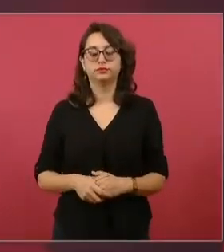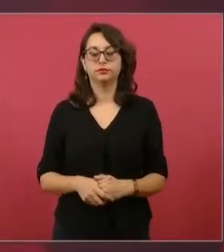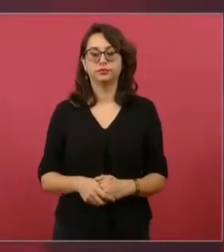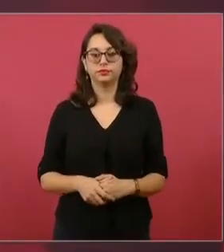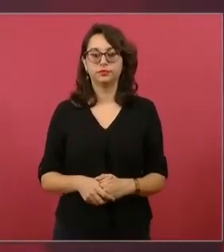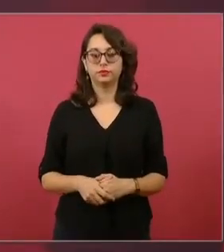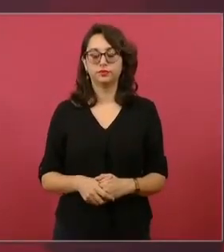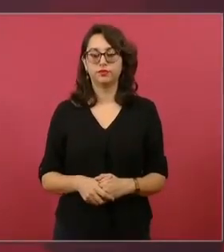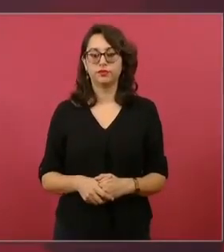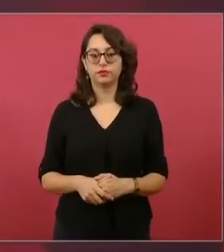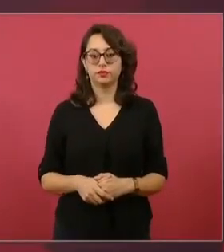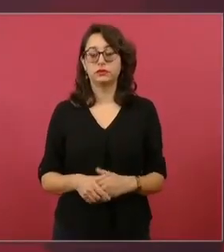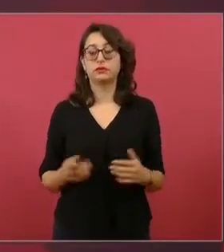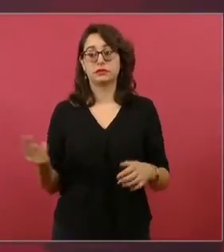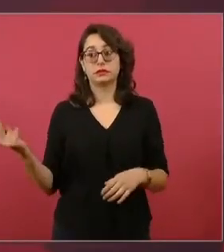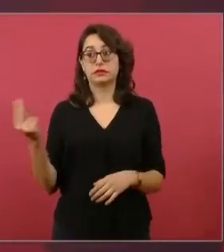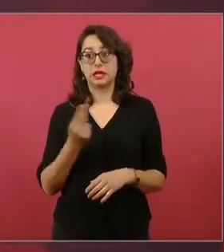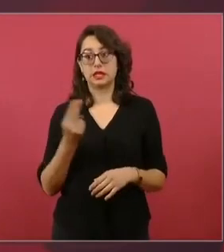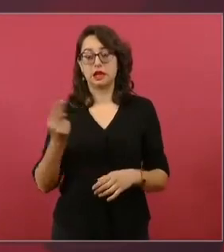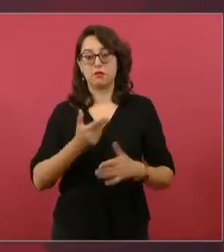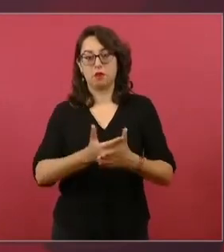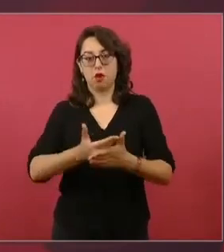Se trata de tener un buen diagnóstico